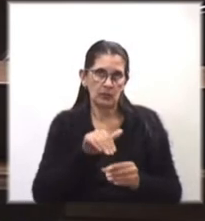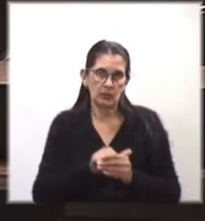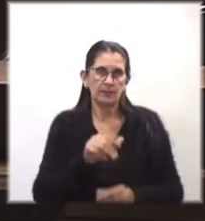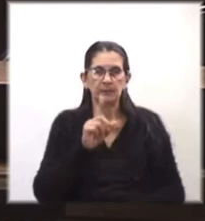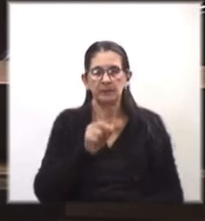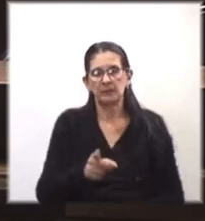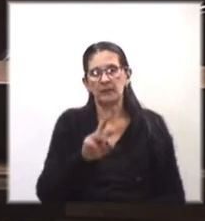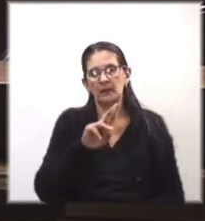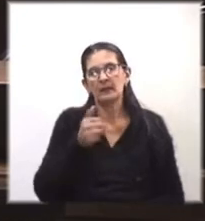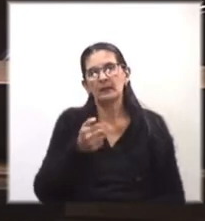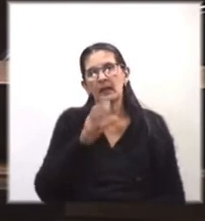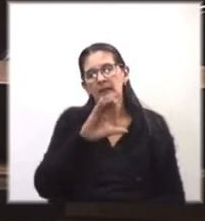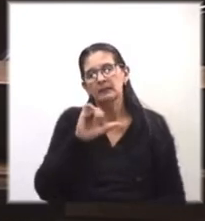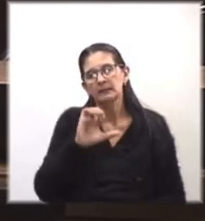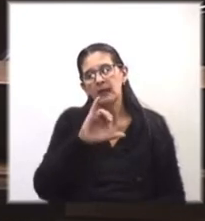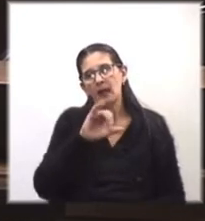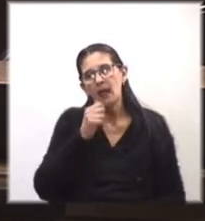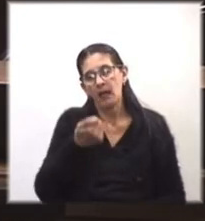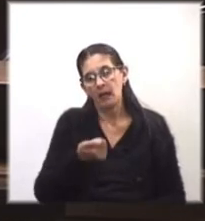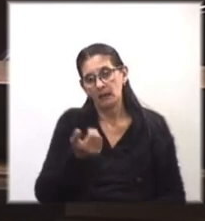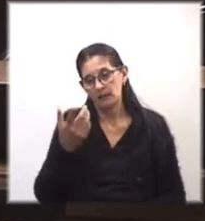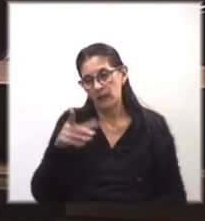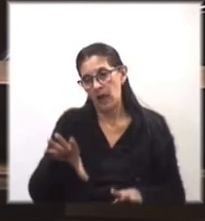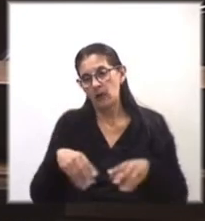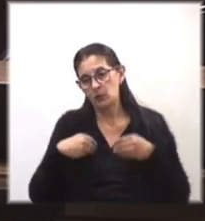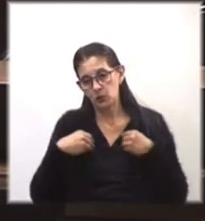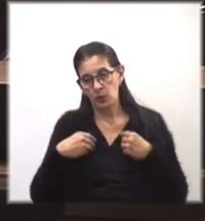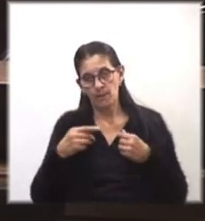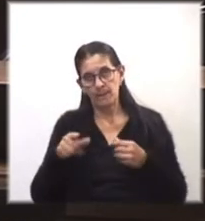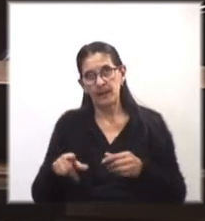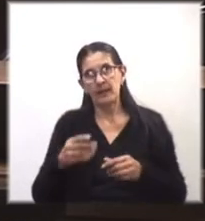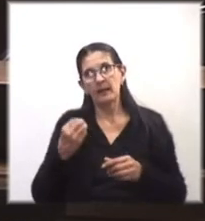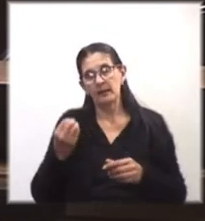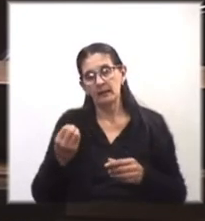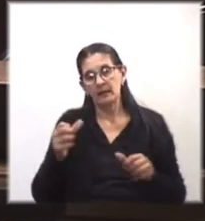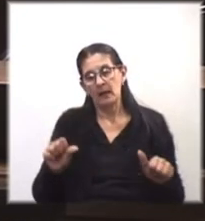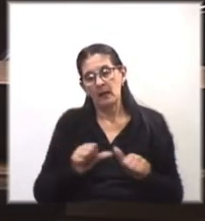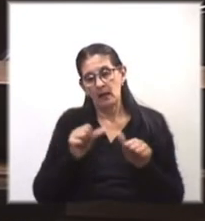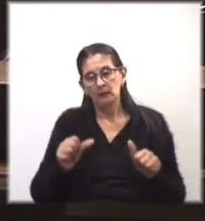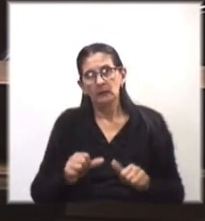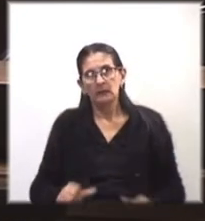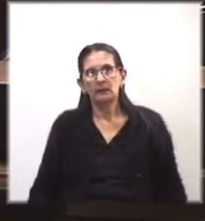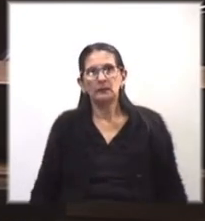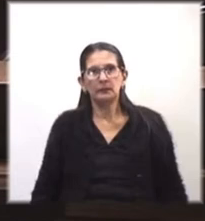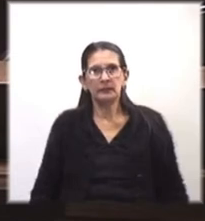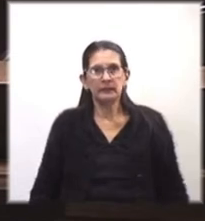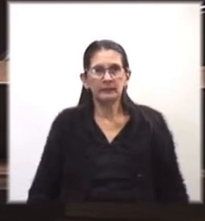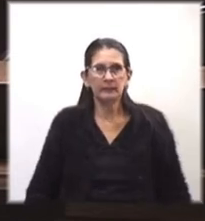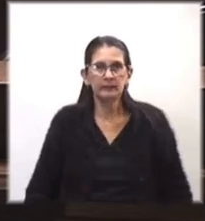Graciela Posamay y Rubén Castillo asumen la responsabilidad de la conducción del acto.